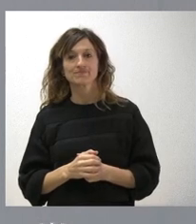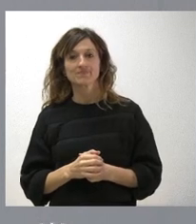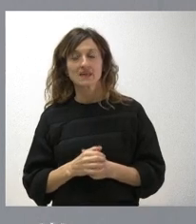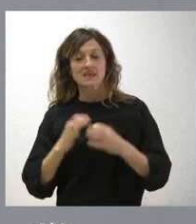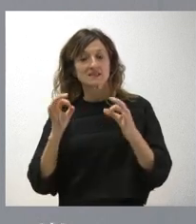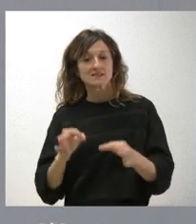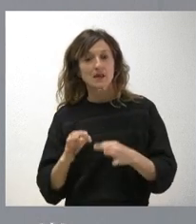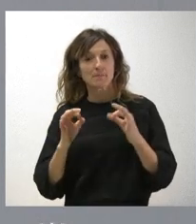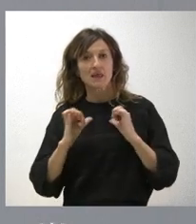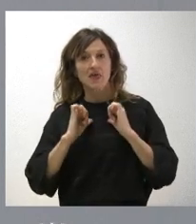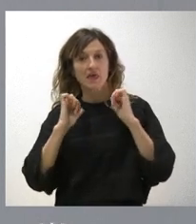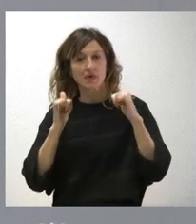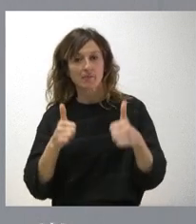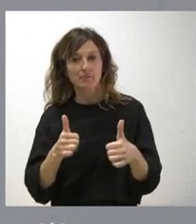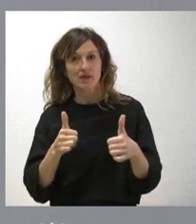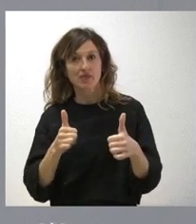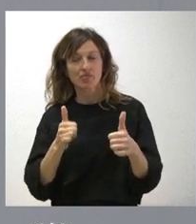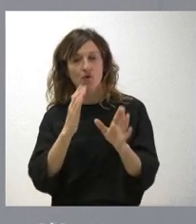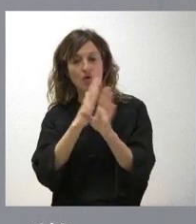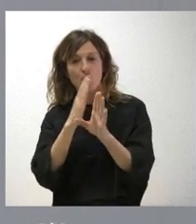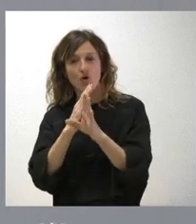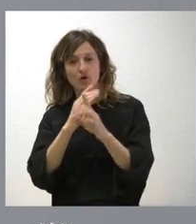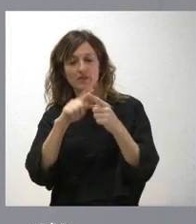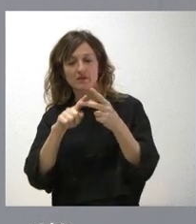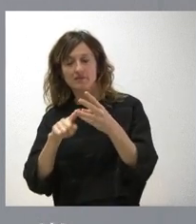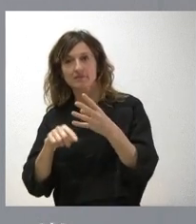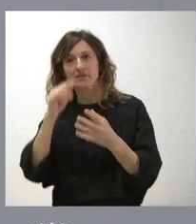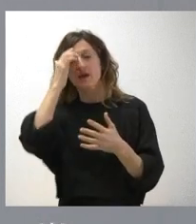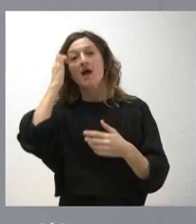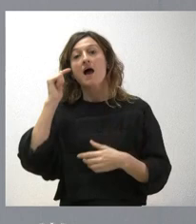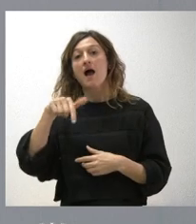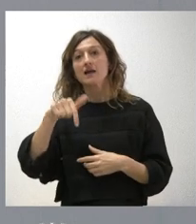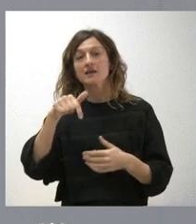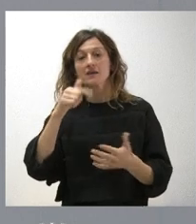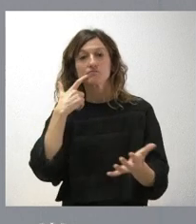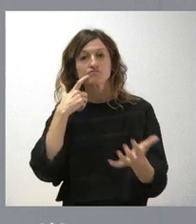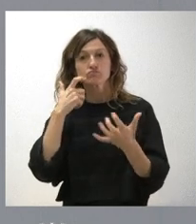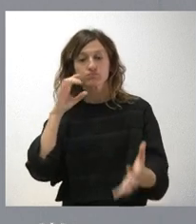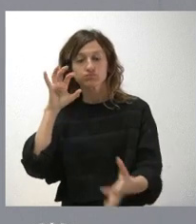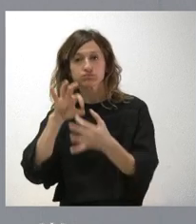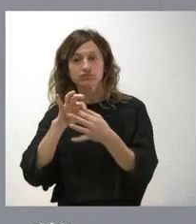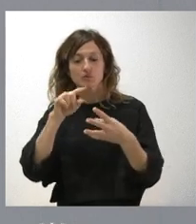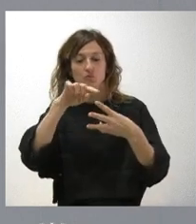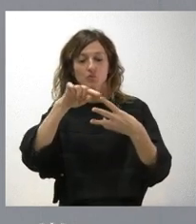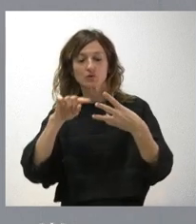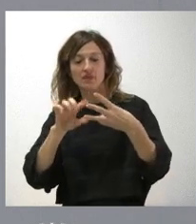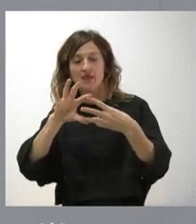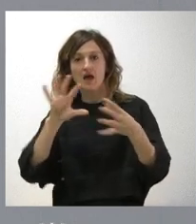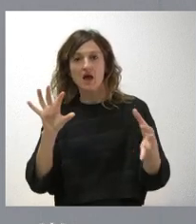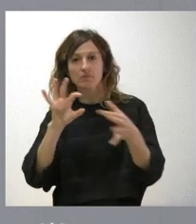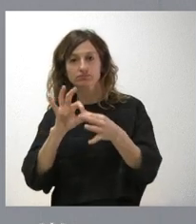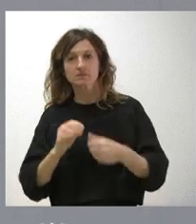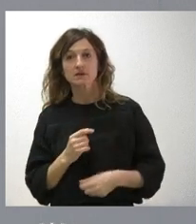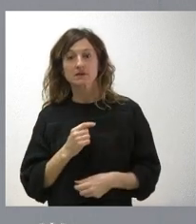empezar por orden de la pregunta aquí enlazo por enlazar la primera con la tercera cuando hablamos de